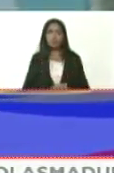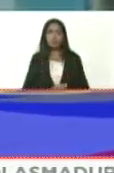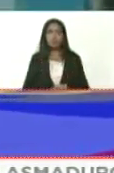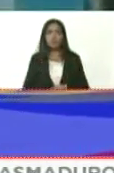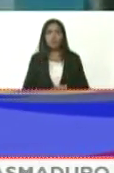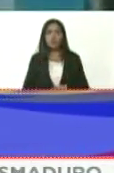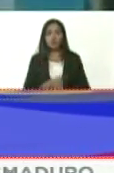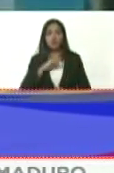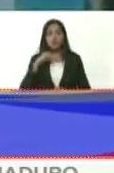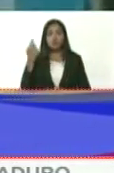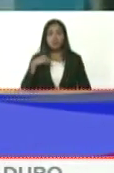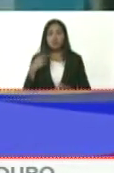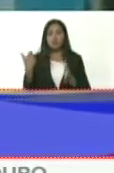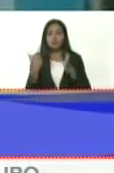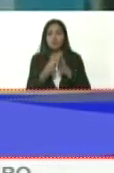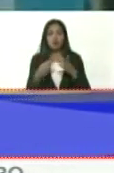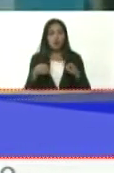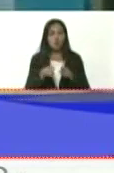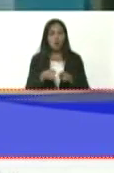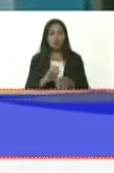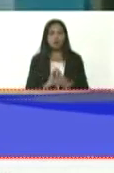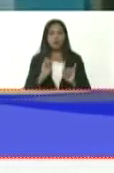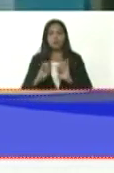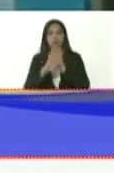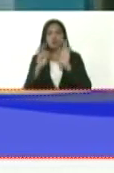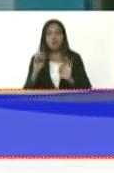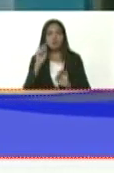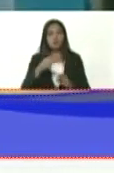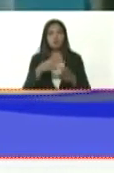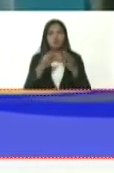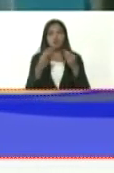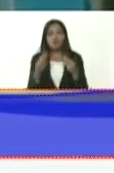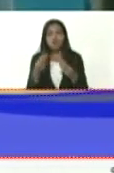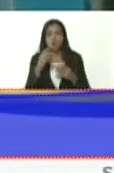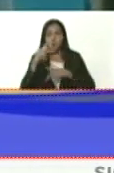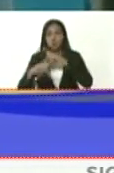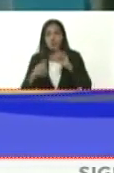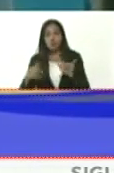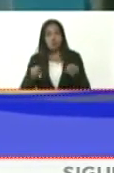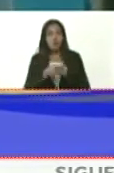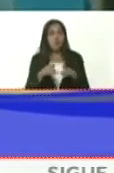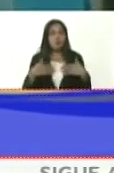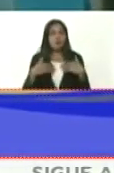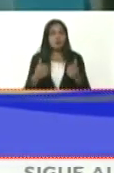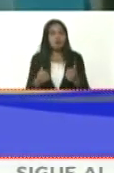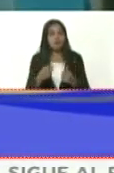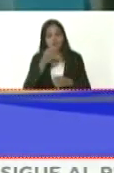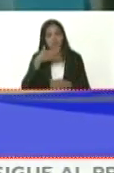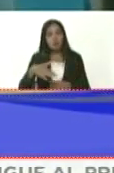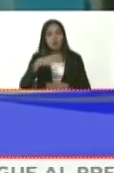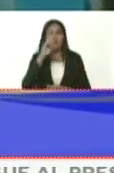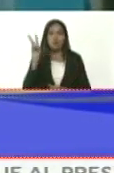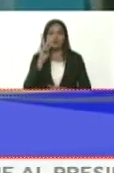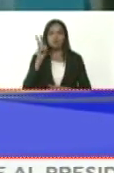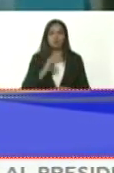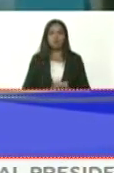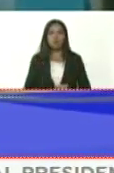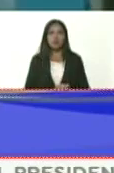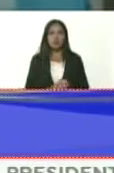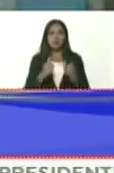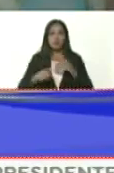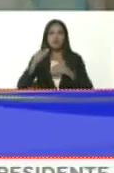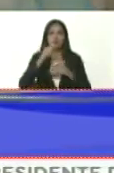tenemos la inyectadora. Y así muchos productos para la salud del pueblo de Venezuela de la